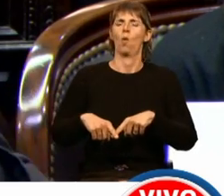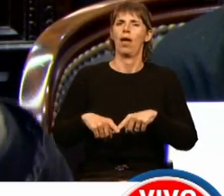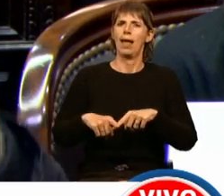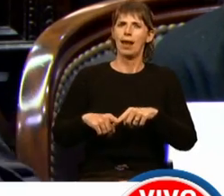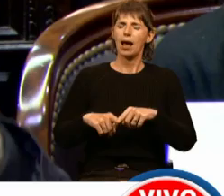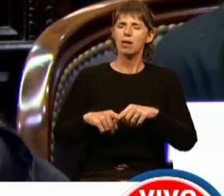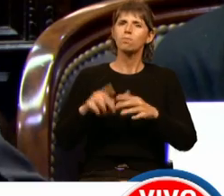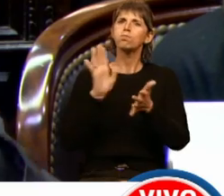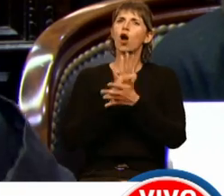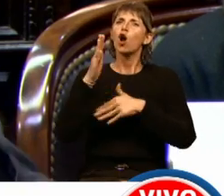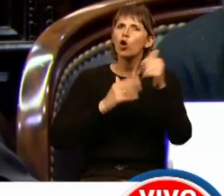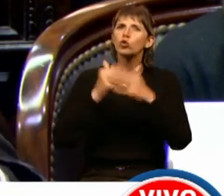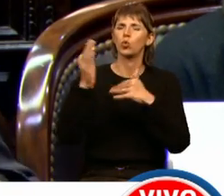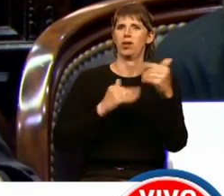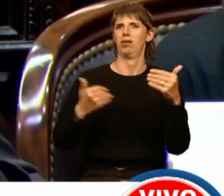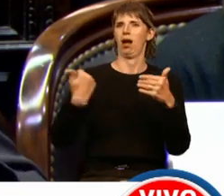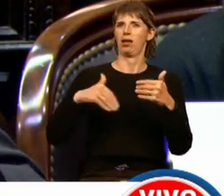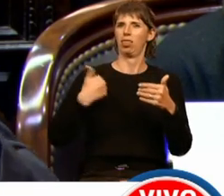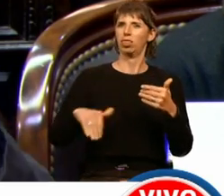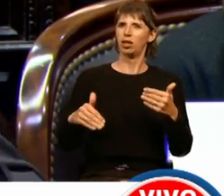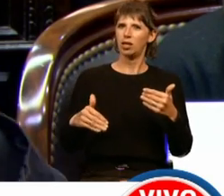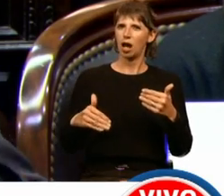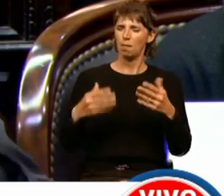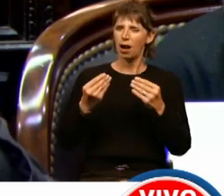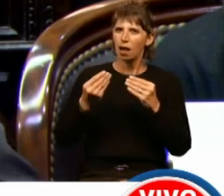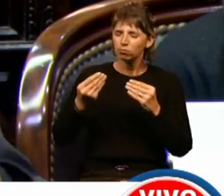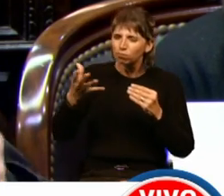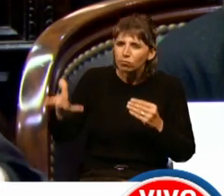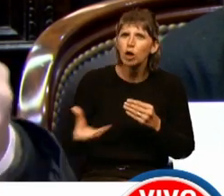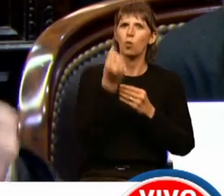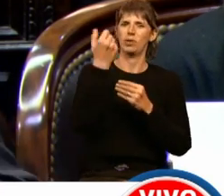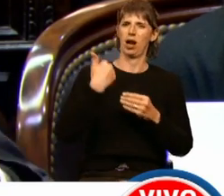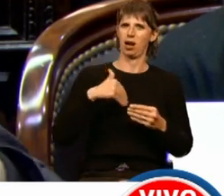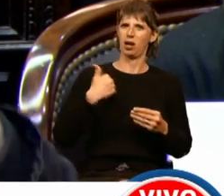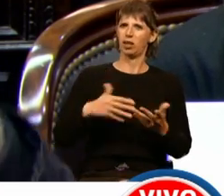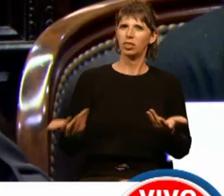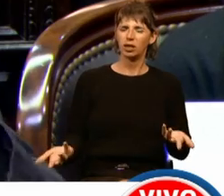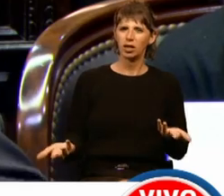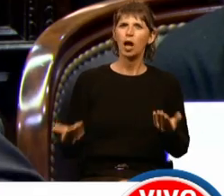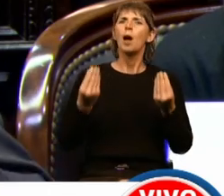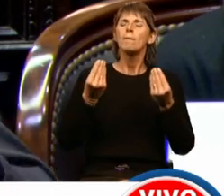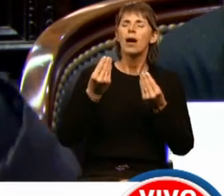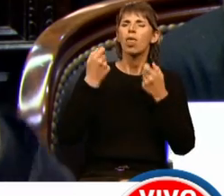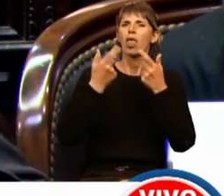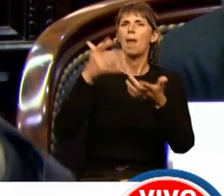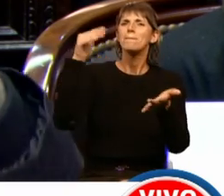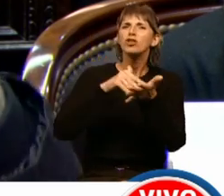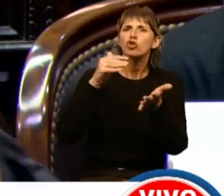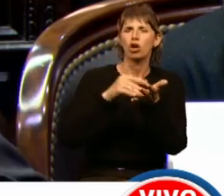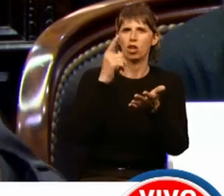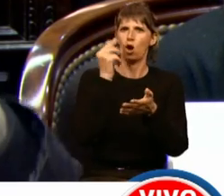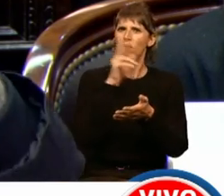para sacar a la argentina de la situación en la que nos han puesto para poder generar que millones de argentinos y argentinas puedan tener el acompañamiento